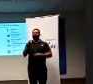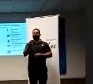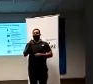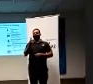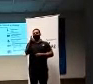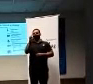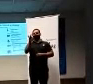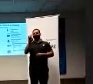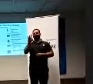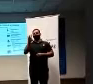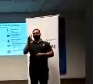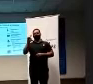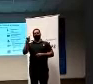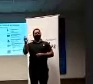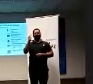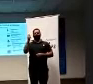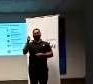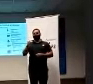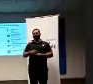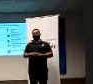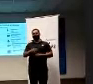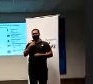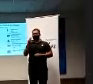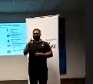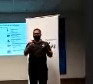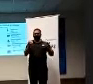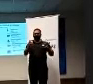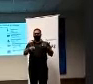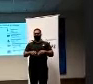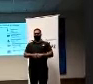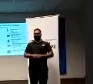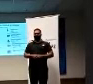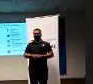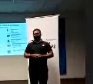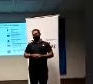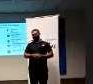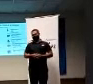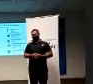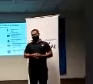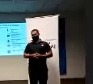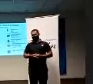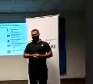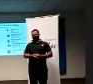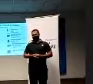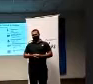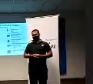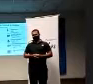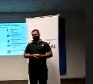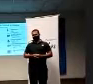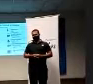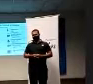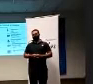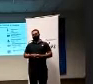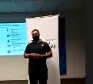casos. Estos son todos los casos acumulados desde la introducción del primer caso al país, que fue el 7 de